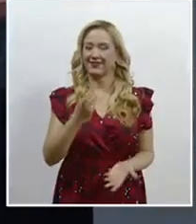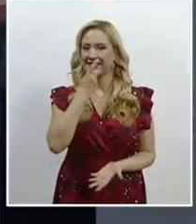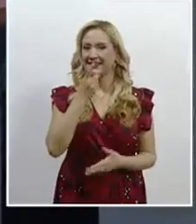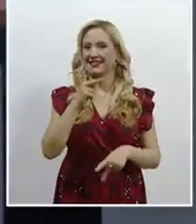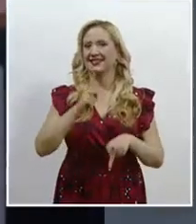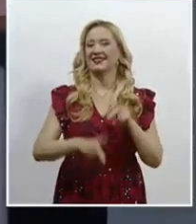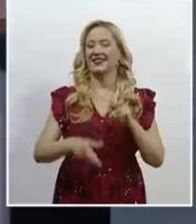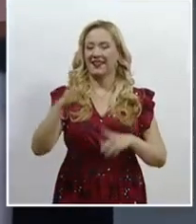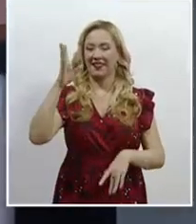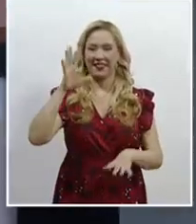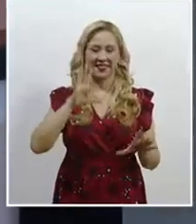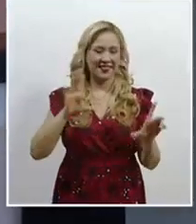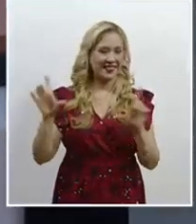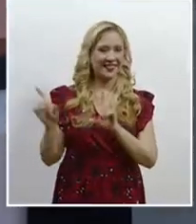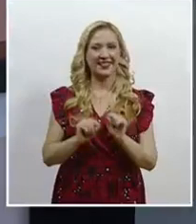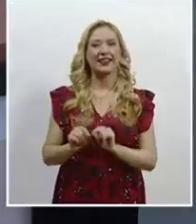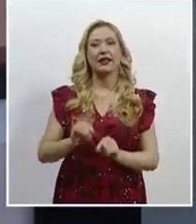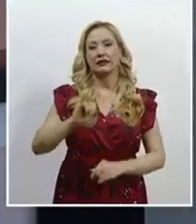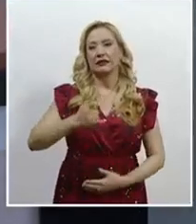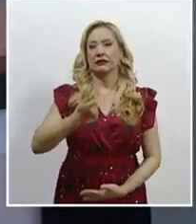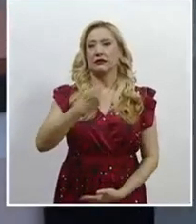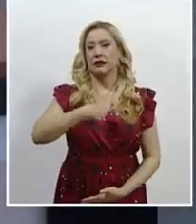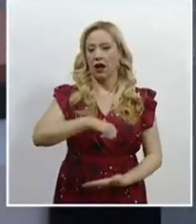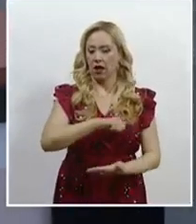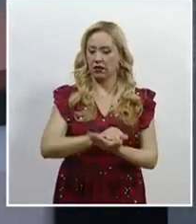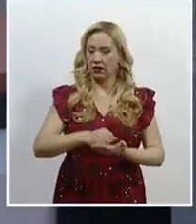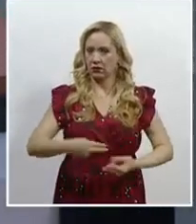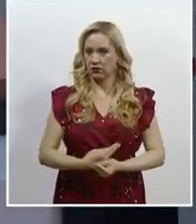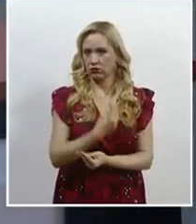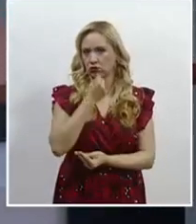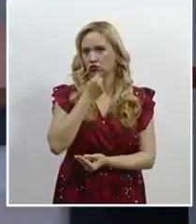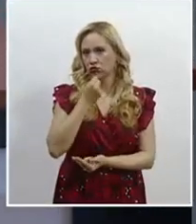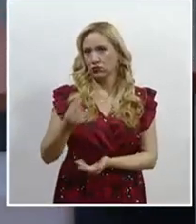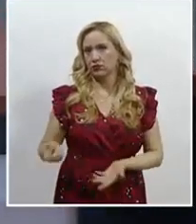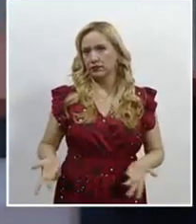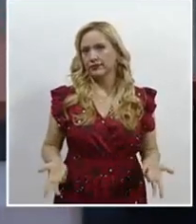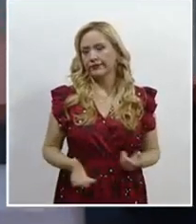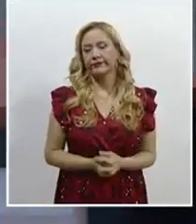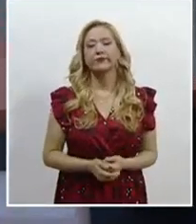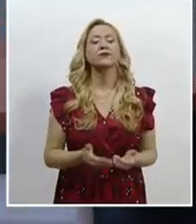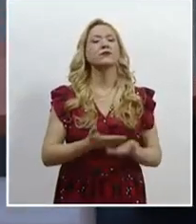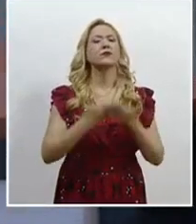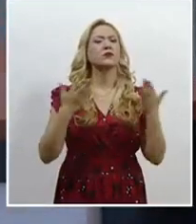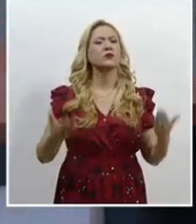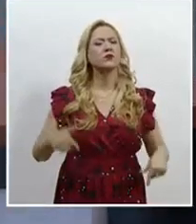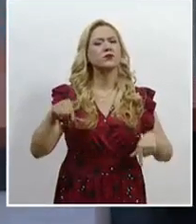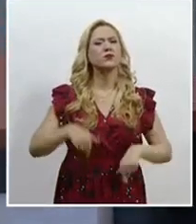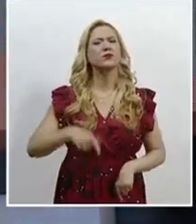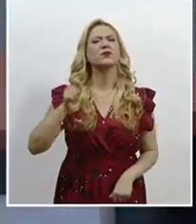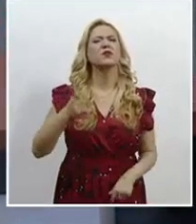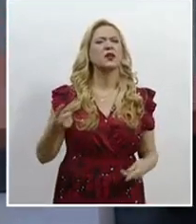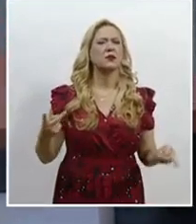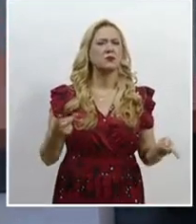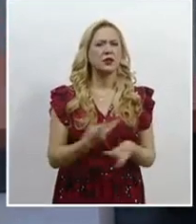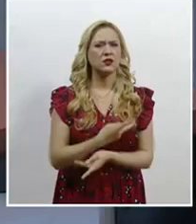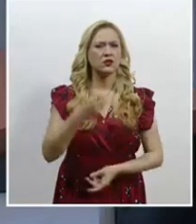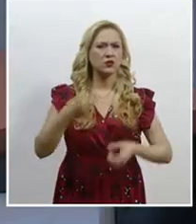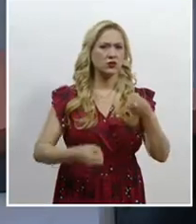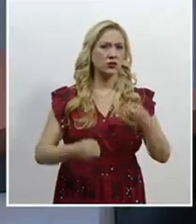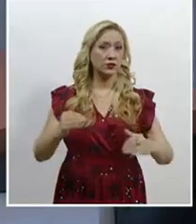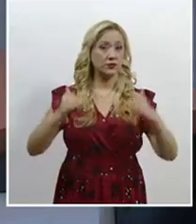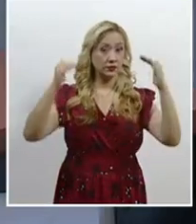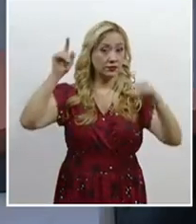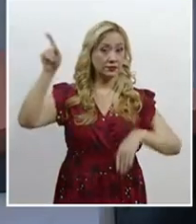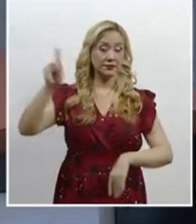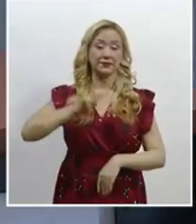Damos inicio con el reporte de lo que resolvieron este jueves las y los ministros en la sesión del Pleno de la Corte. Vamos con mi compañero Mario López